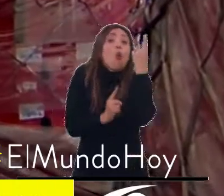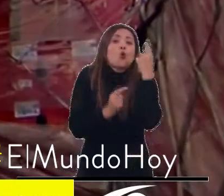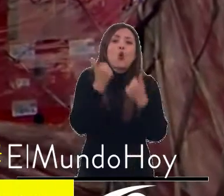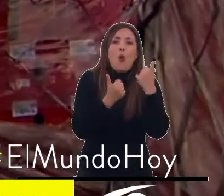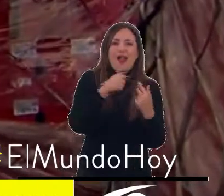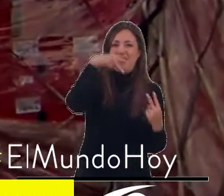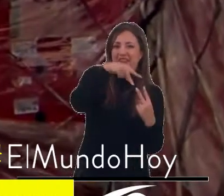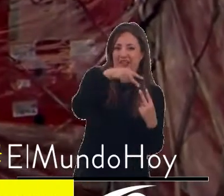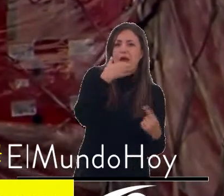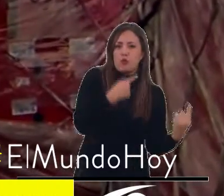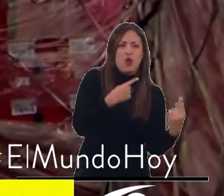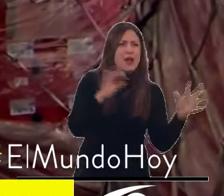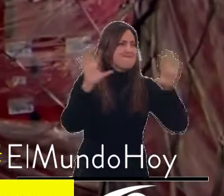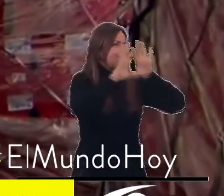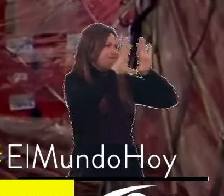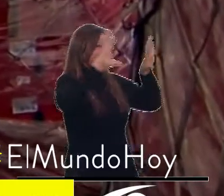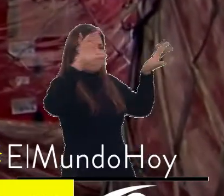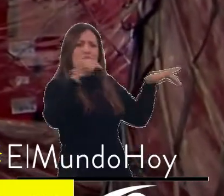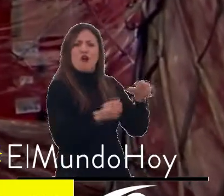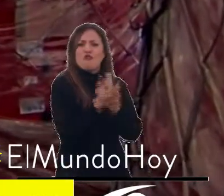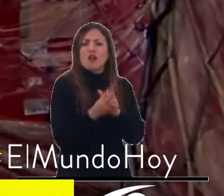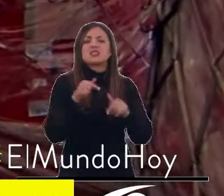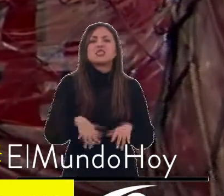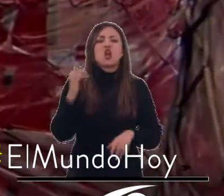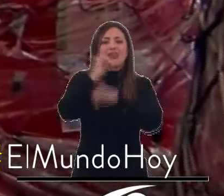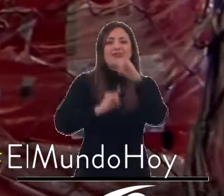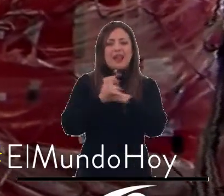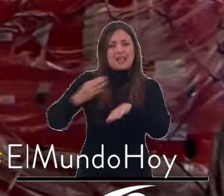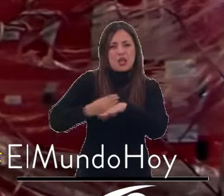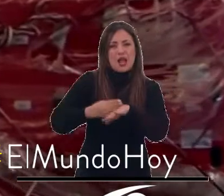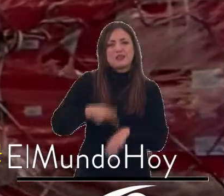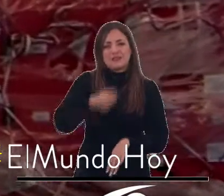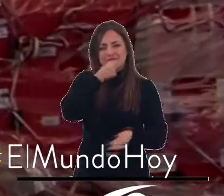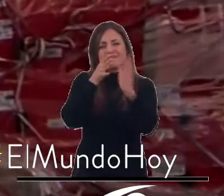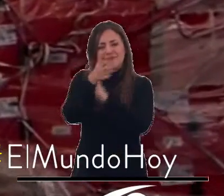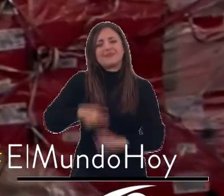esta, repletos de flores. Desde el Aeropuerto Internacional de Miami, Judy Mora,